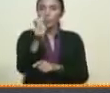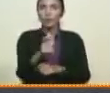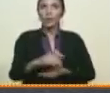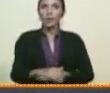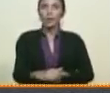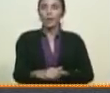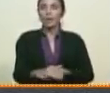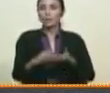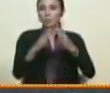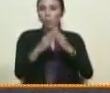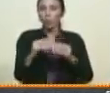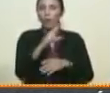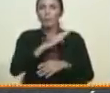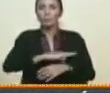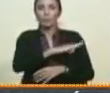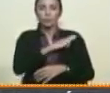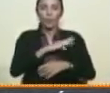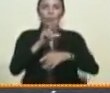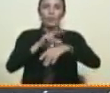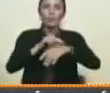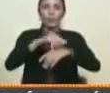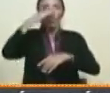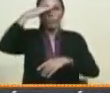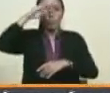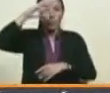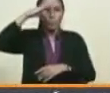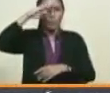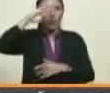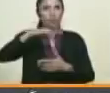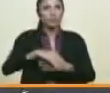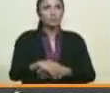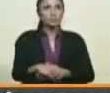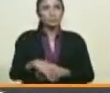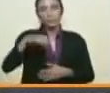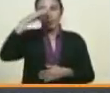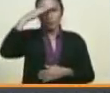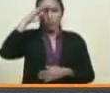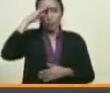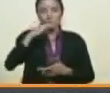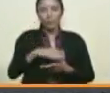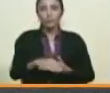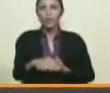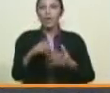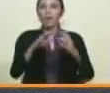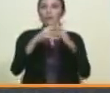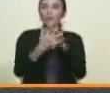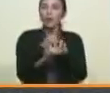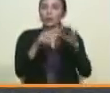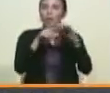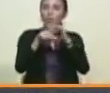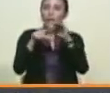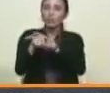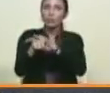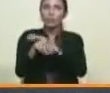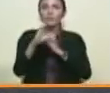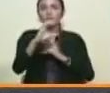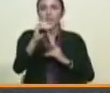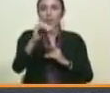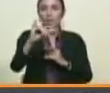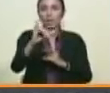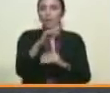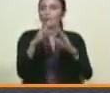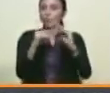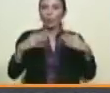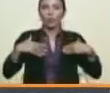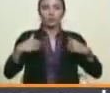con personal de la misión médica cubana con personal adentro venezolano y personal del ministerio de poder popular para la salud